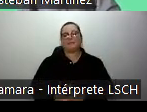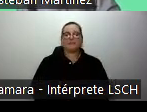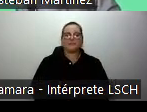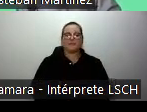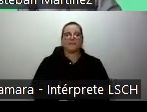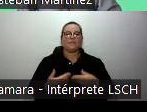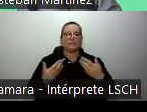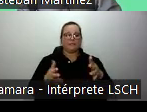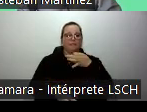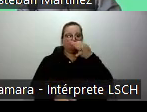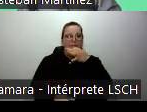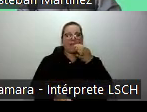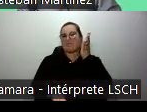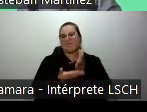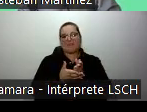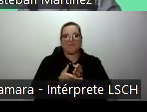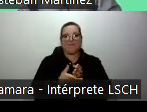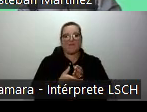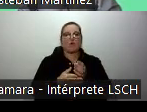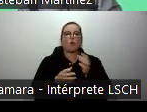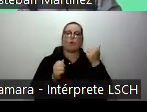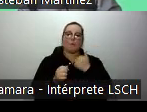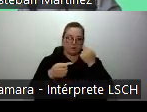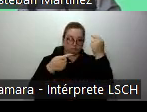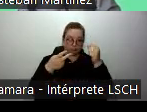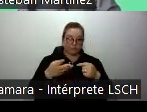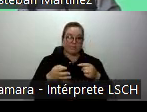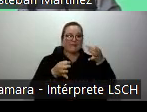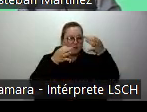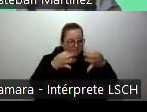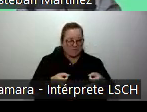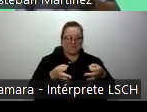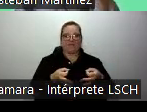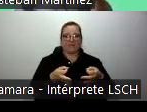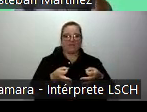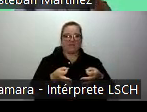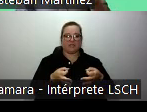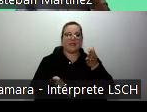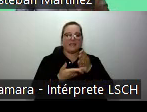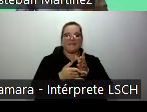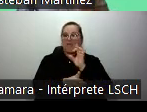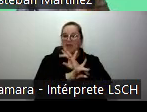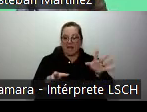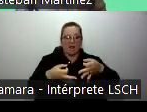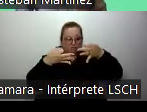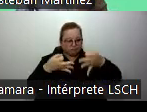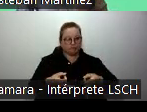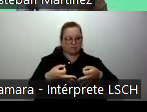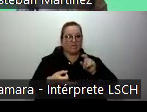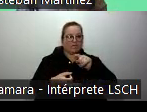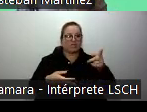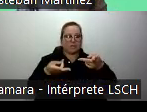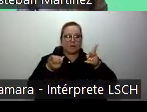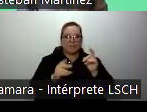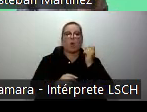lo que te dice Es que todas las metas tienen que cumplir con lo siguiente tienen que ser super específicas tienen que ser claras Y concretas y que permitan una